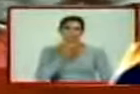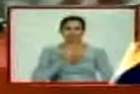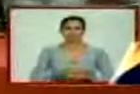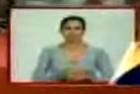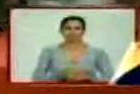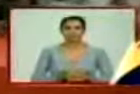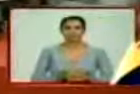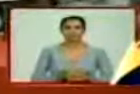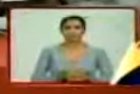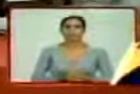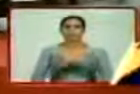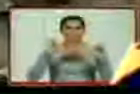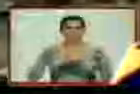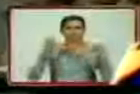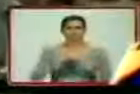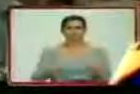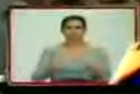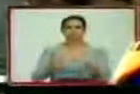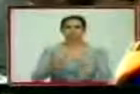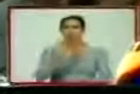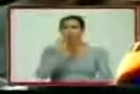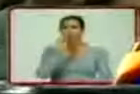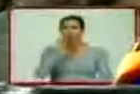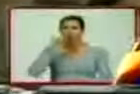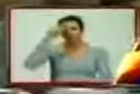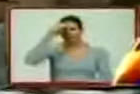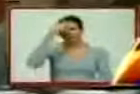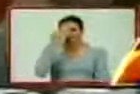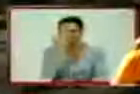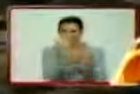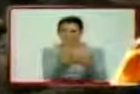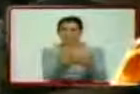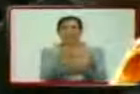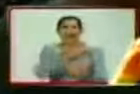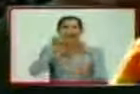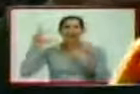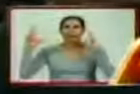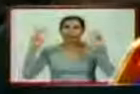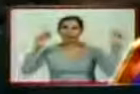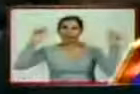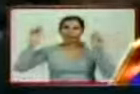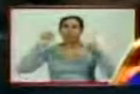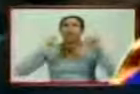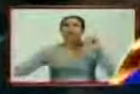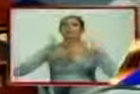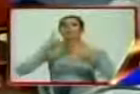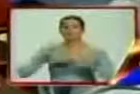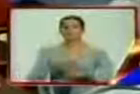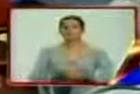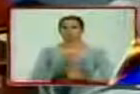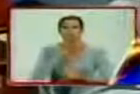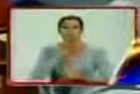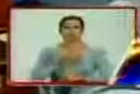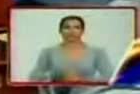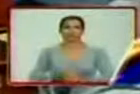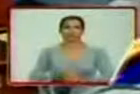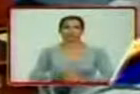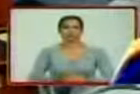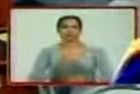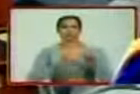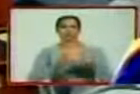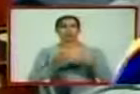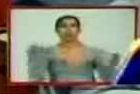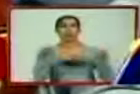Con la firme postura de un revolucionario, el candidato enfrentó los comentarios malintencionados de este sector. A los sectores que nos han